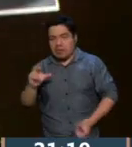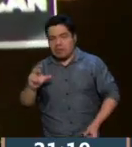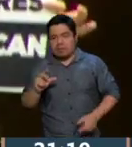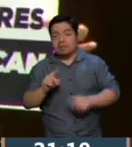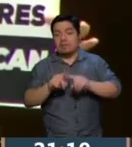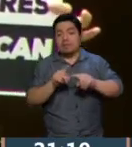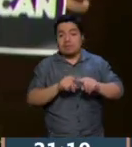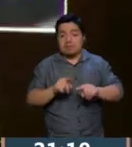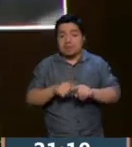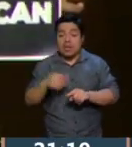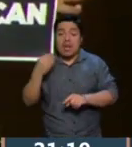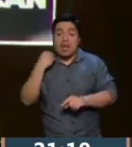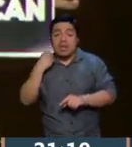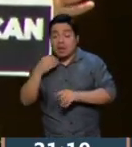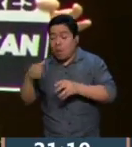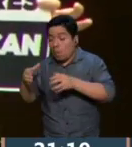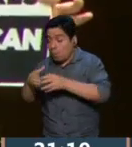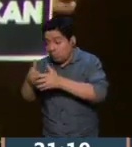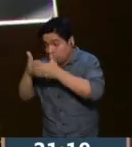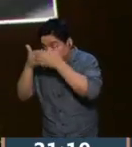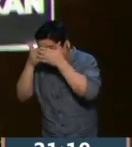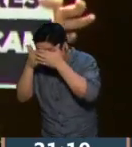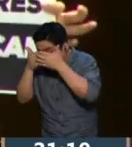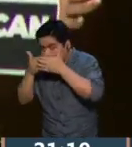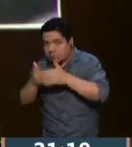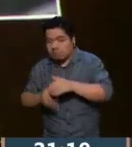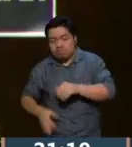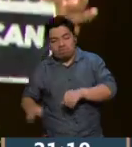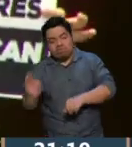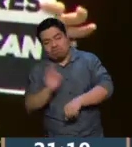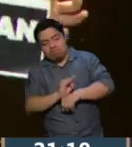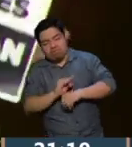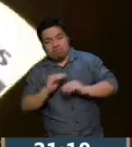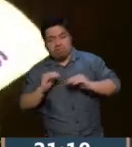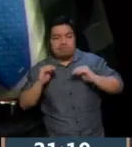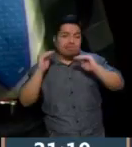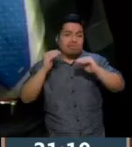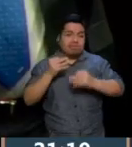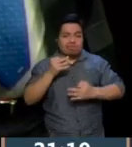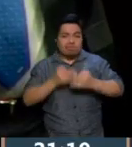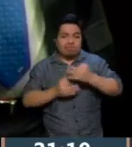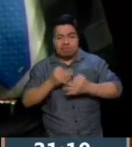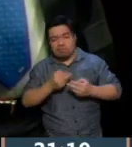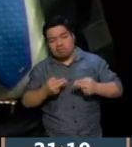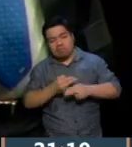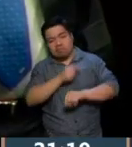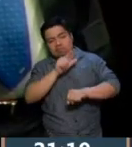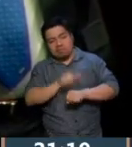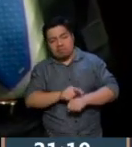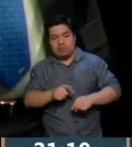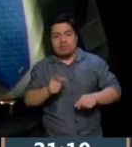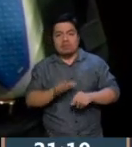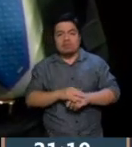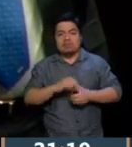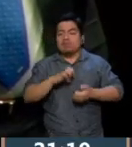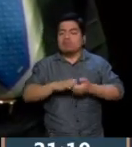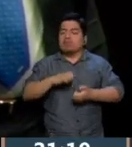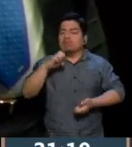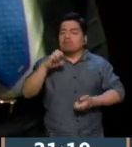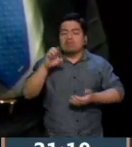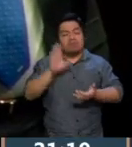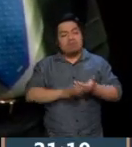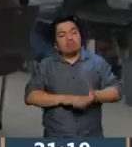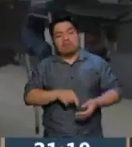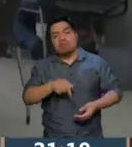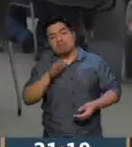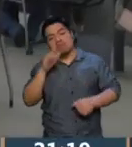los legisladores de oposición advirtieron que interpondrán ante la Suprema Corte de Justicia de la Nación acciones de inconstitucionalidad para